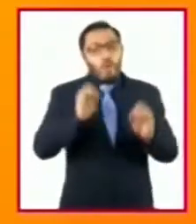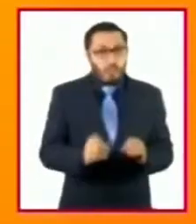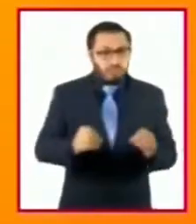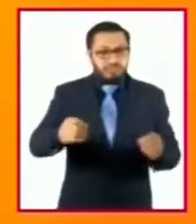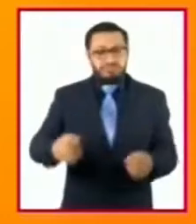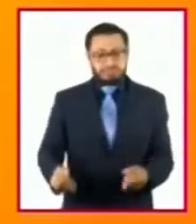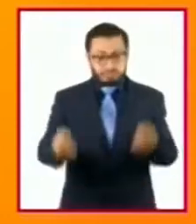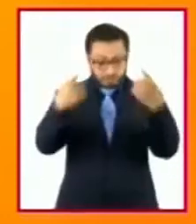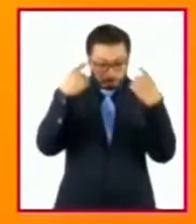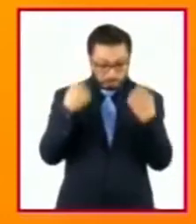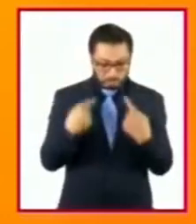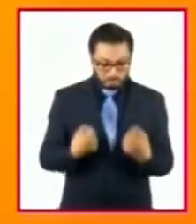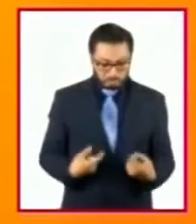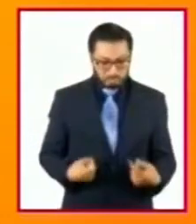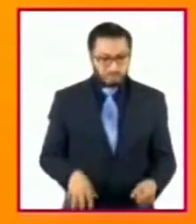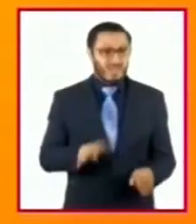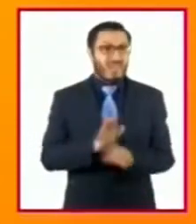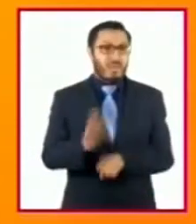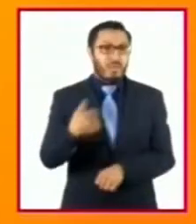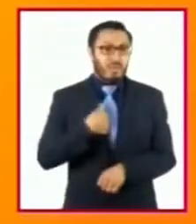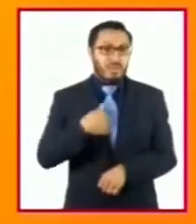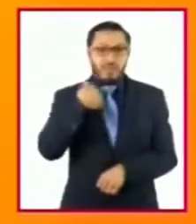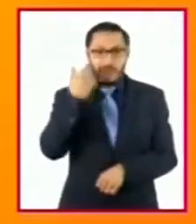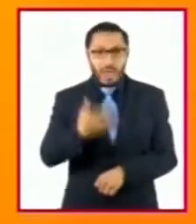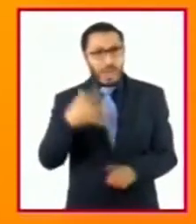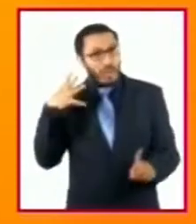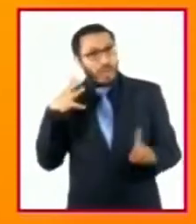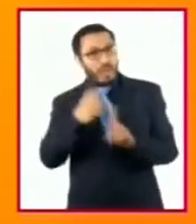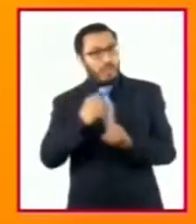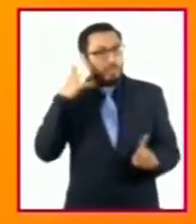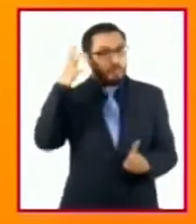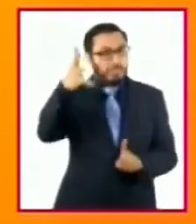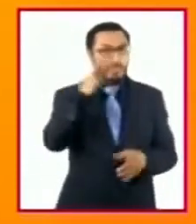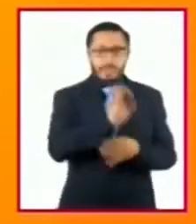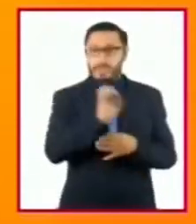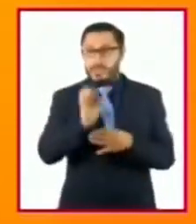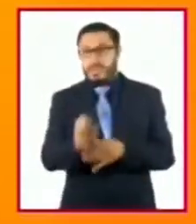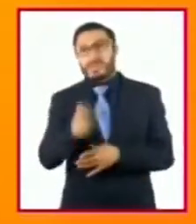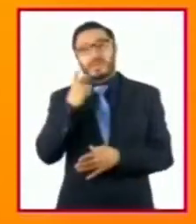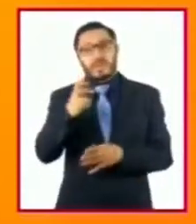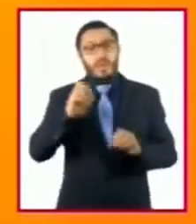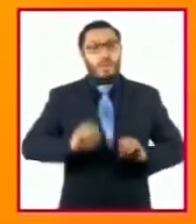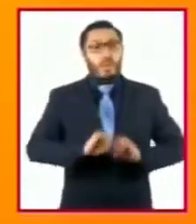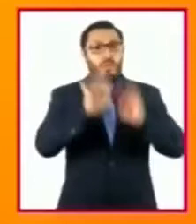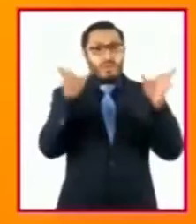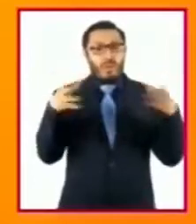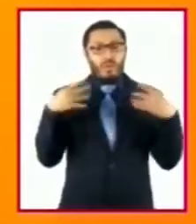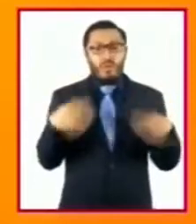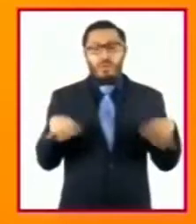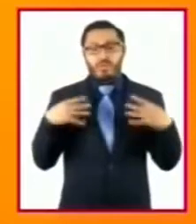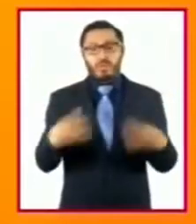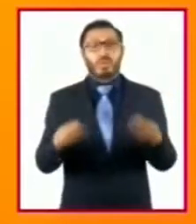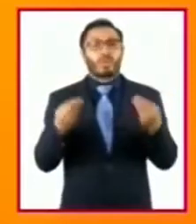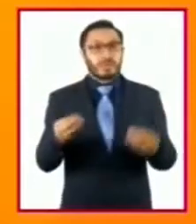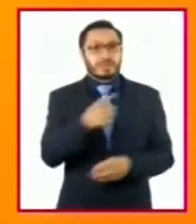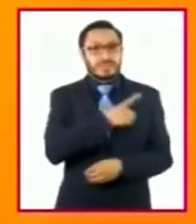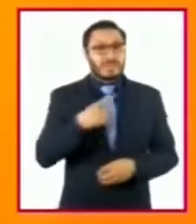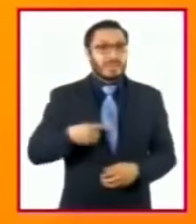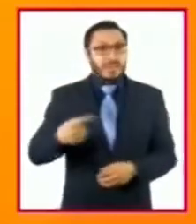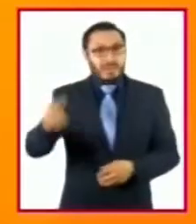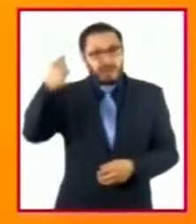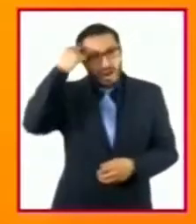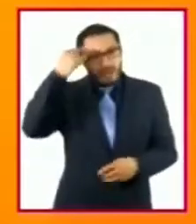sí mismos, qué es lo que ellos quieren alcanzar. Entonces tienen que tener muy claramente un objetivo adelante